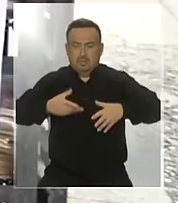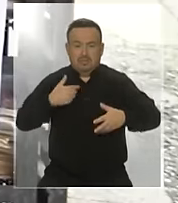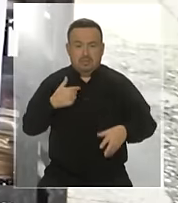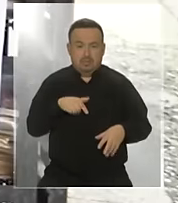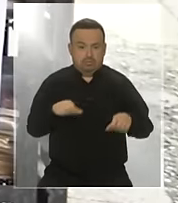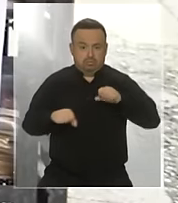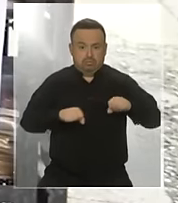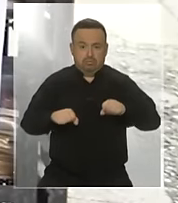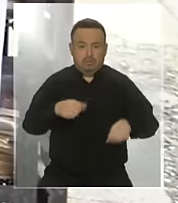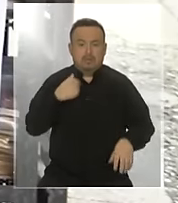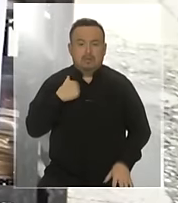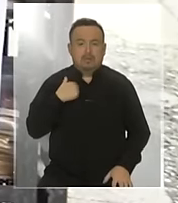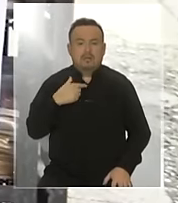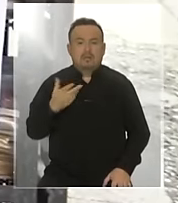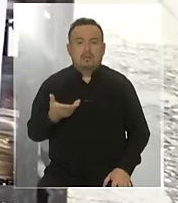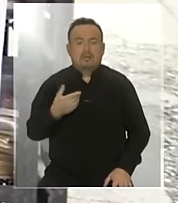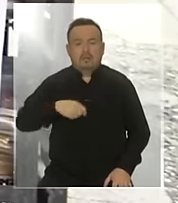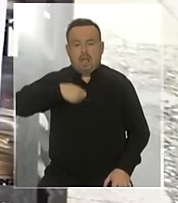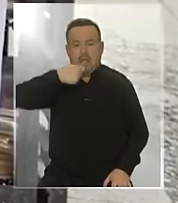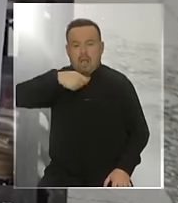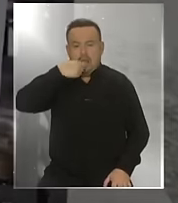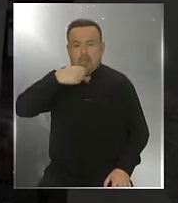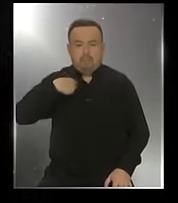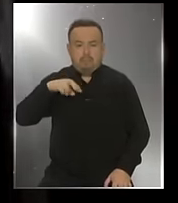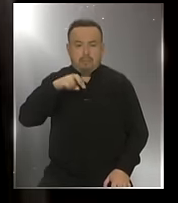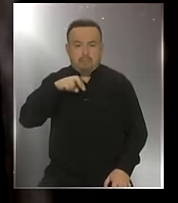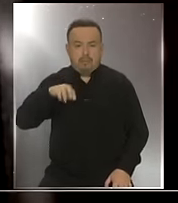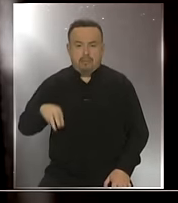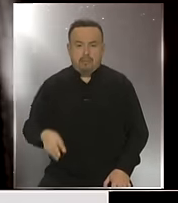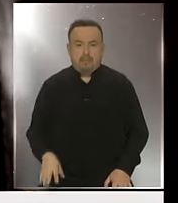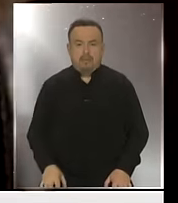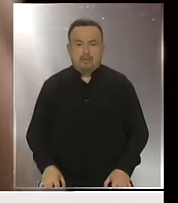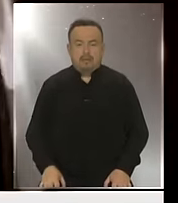del terremoto, yo estaba almorzando con mis padres.